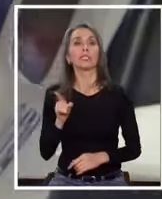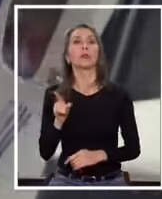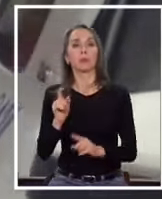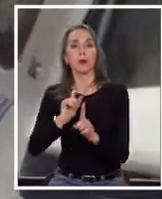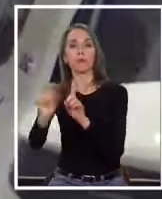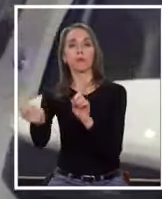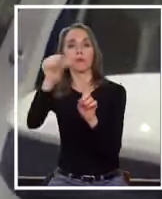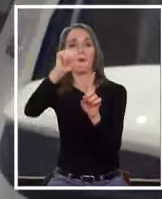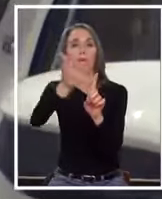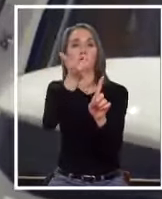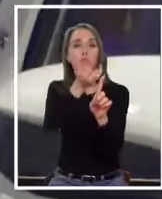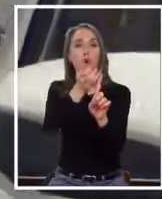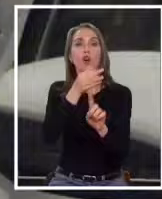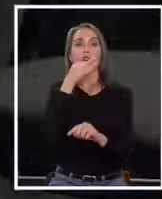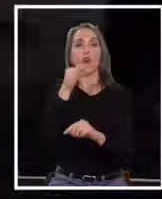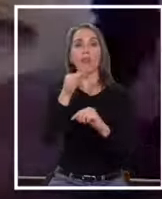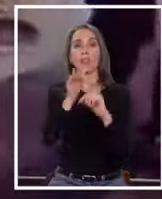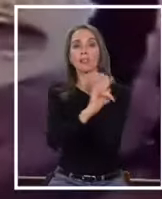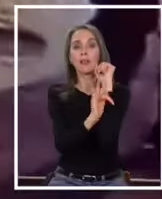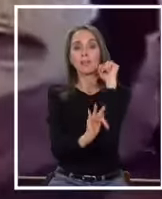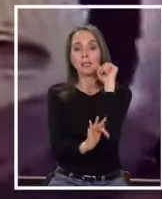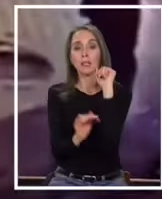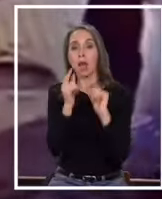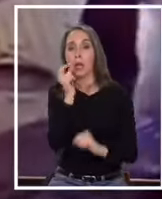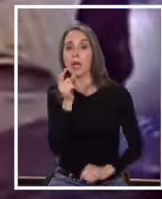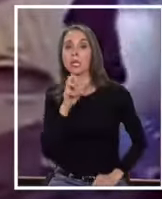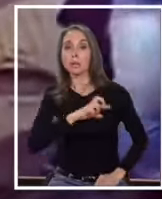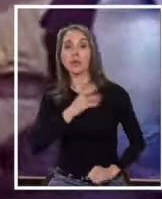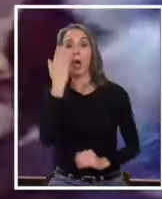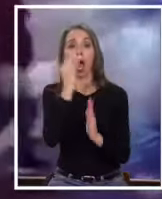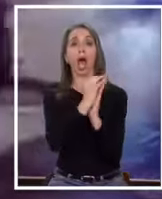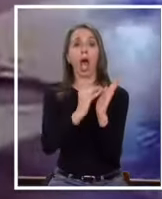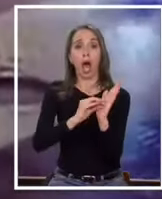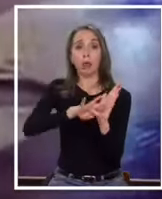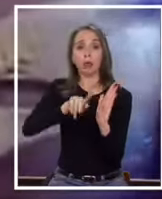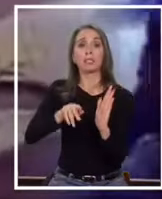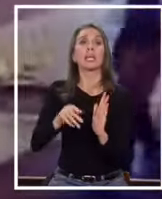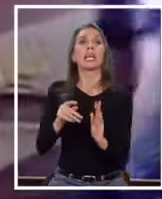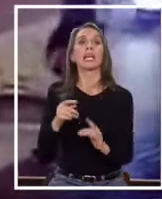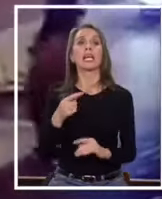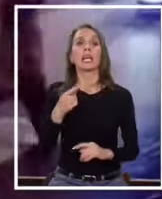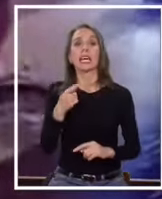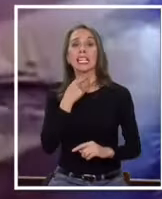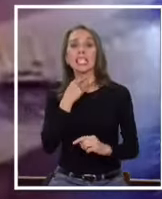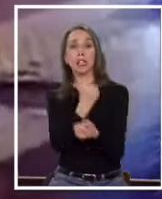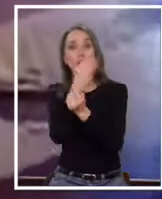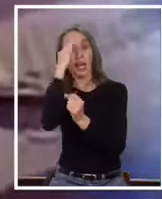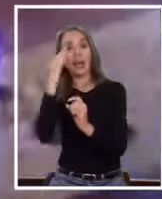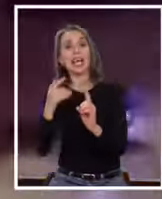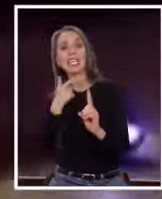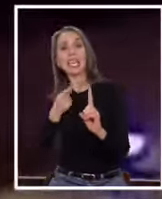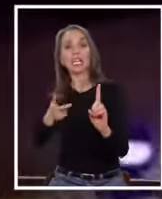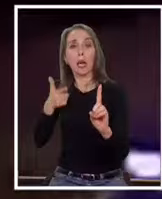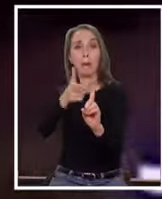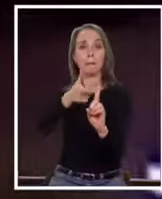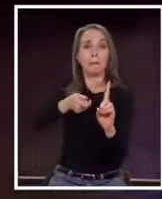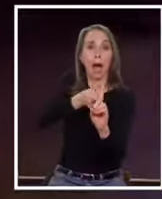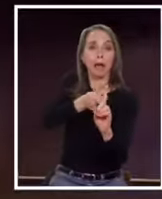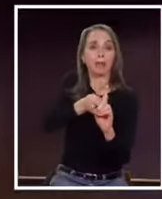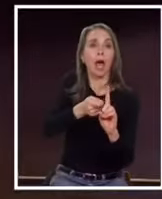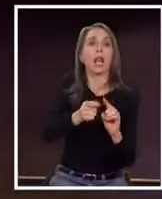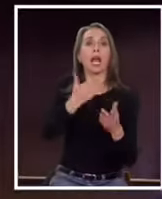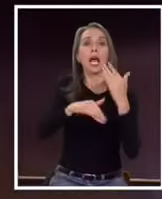ataque, según la fiscalía. El imputado tiene antecedentes, incluso por homicidio frustrado contra carabineros. Se ocultó en